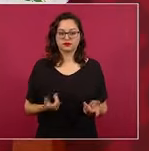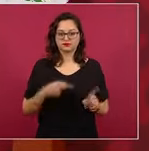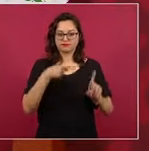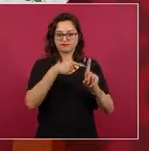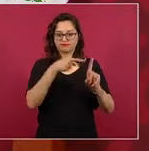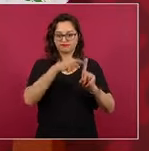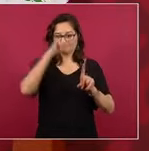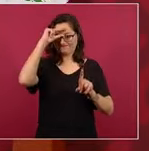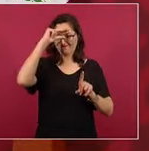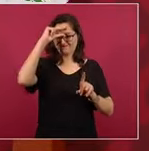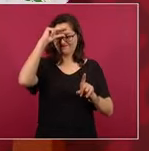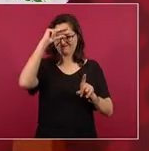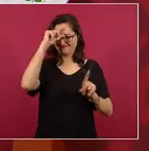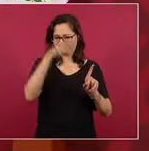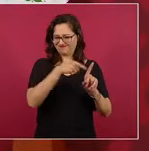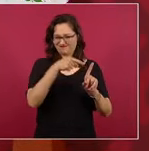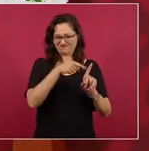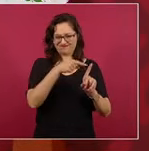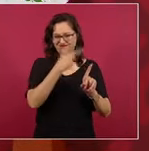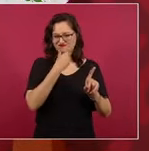intelectual de primer orden.